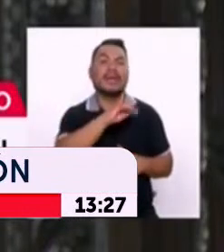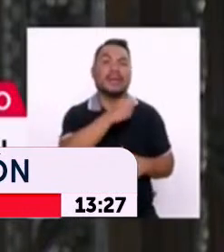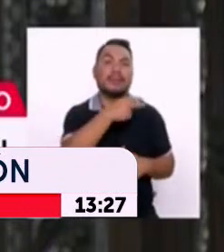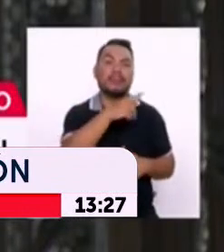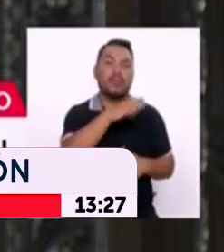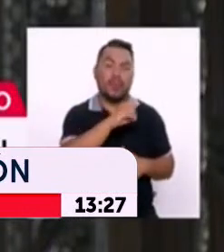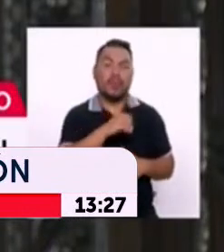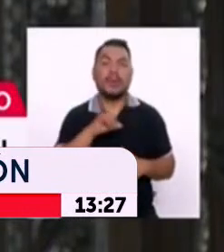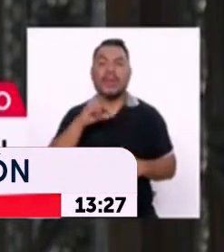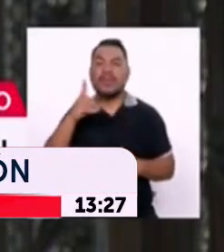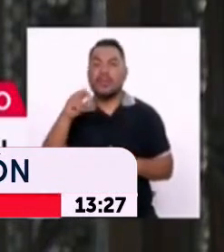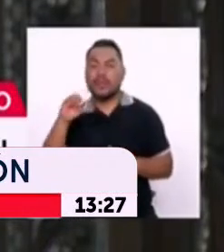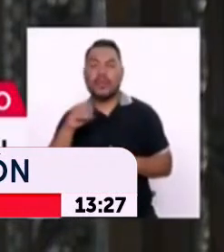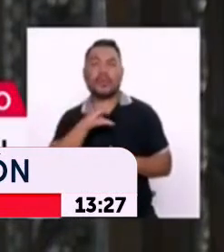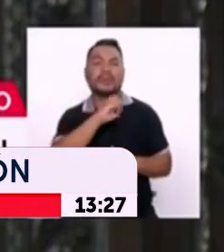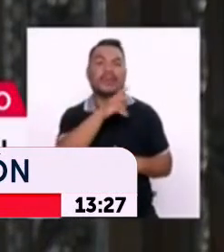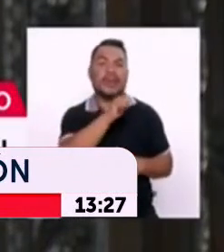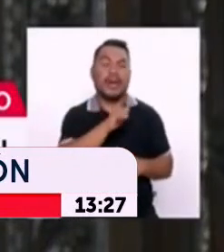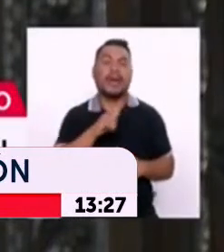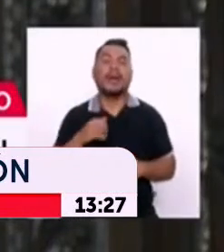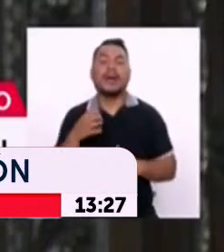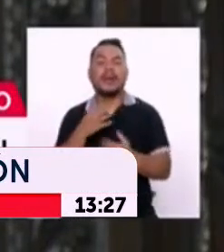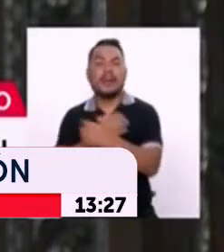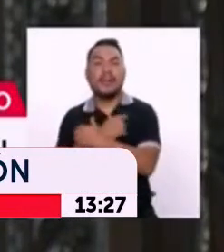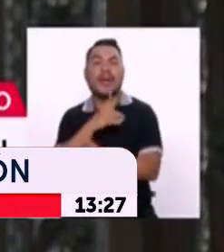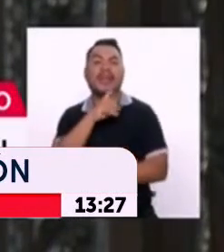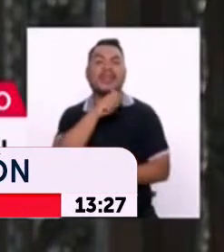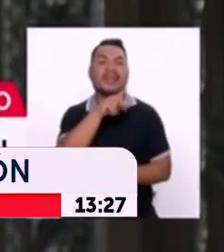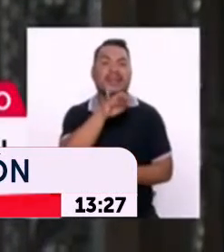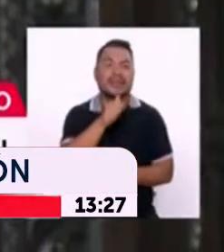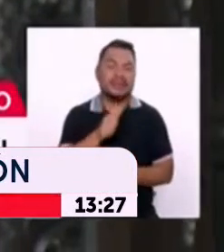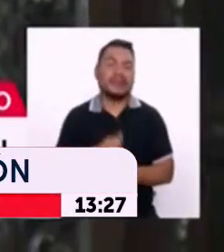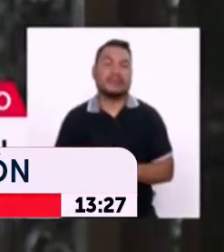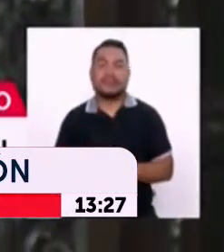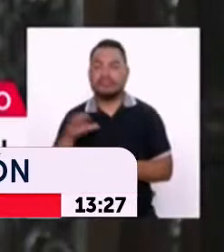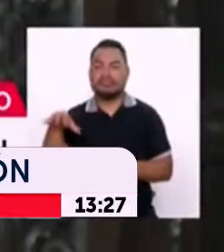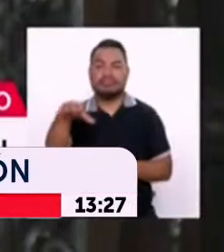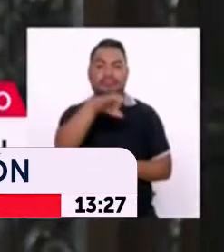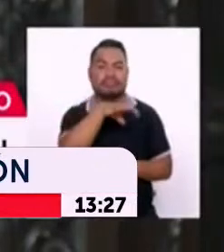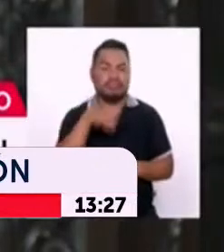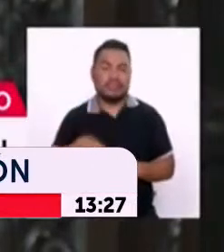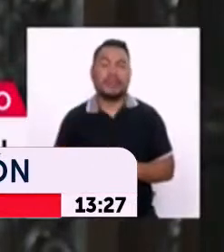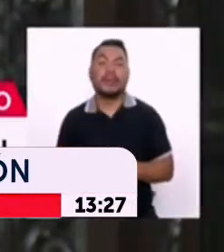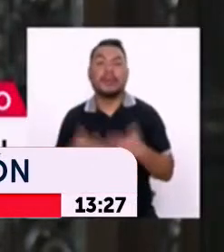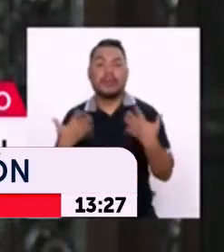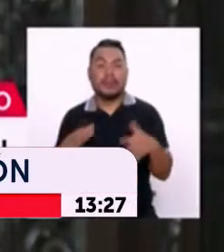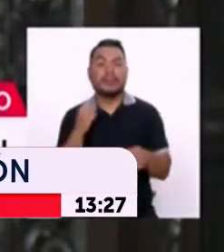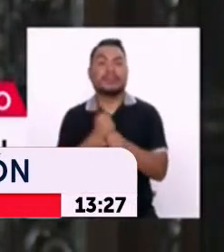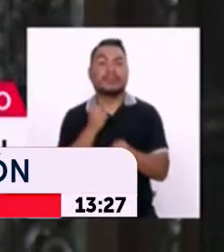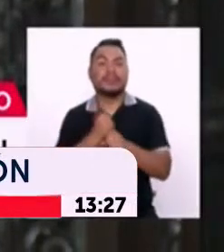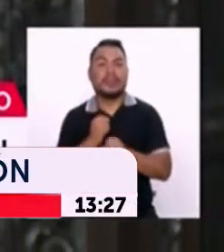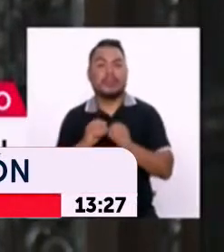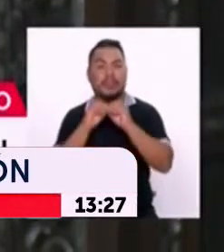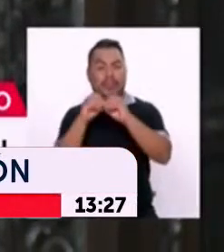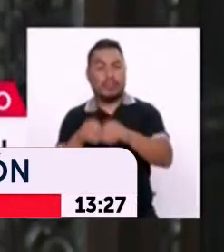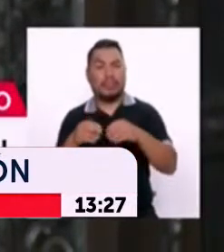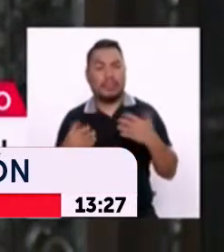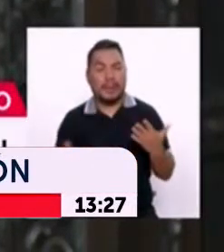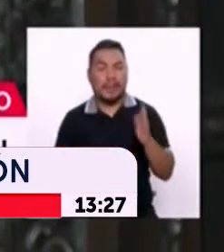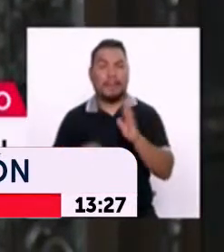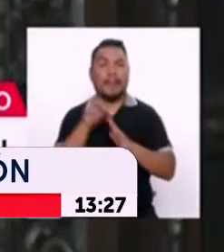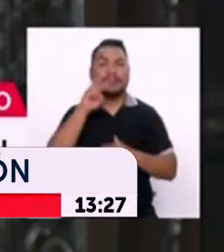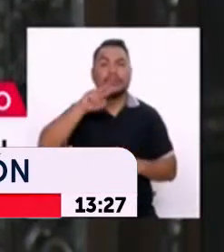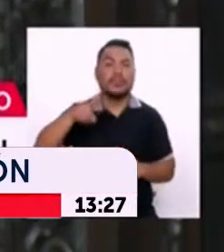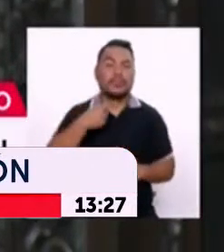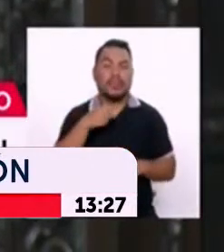Yanapuquio, Iruro, Chancay, Lambayeque, Delicias y Olmos Valle Viejo. Además, se trabaja en la implementación de